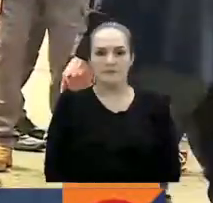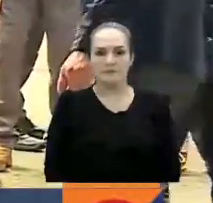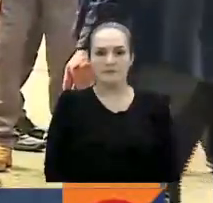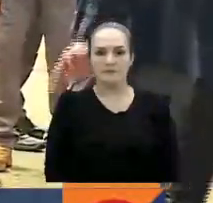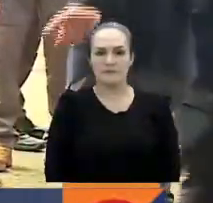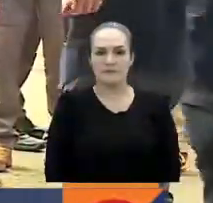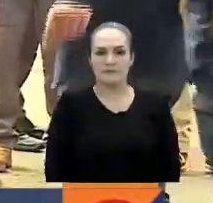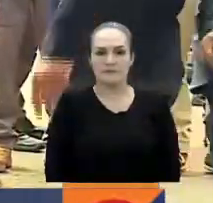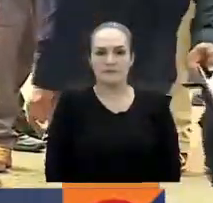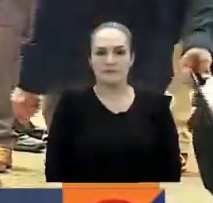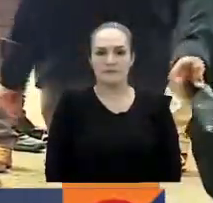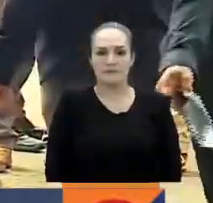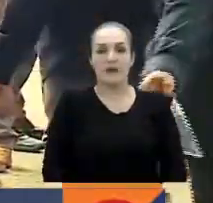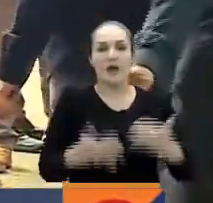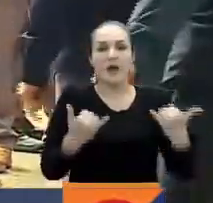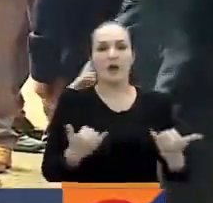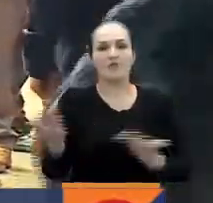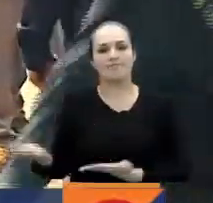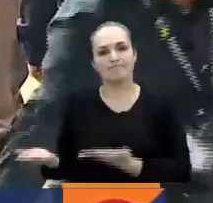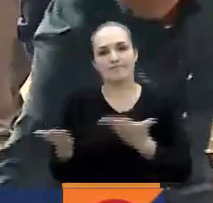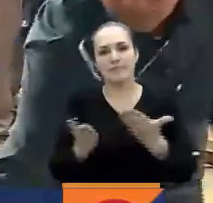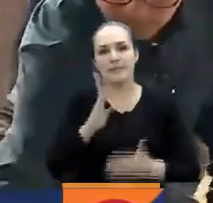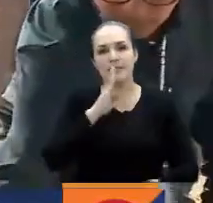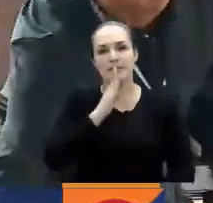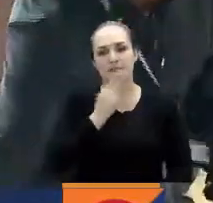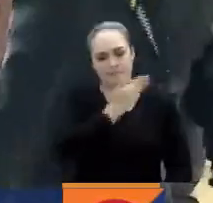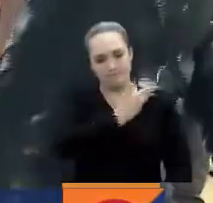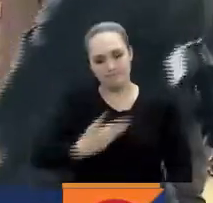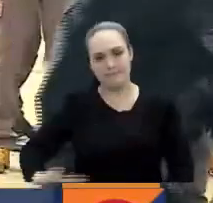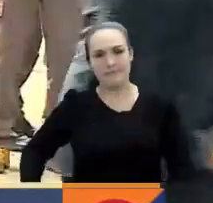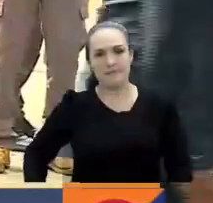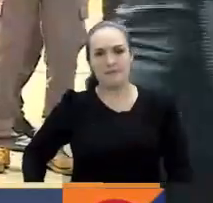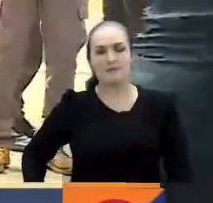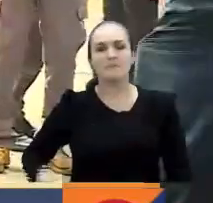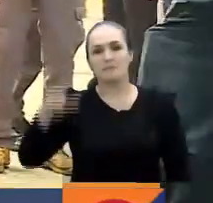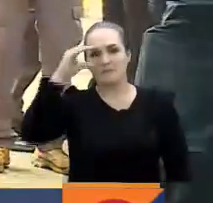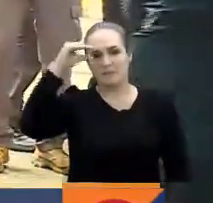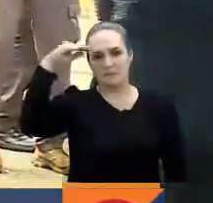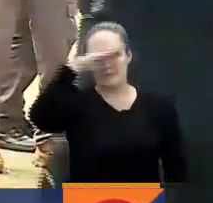A continuación, la intervención del señor presidente Gustavo Petro.